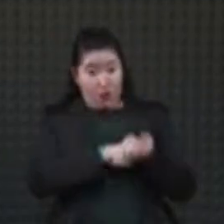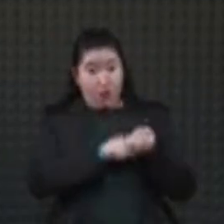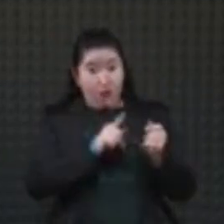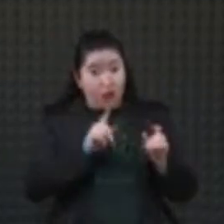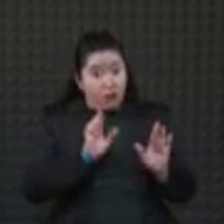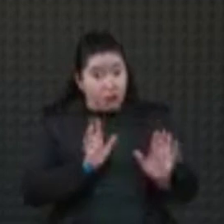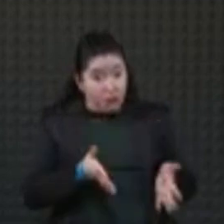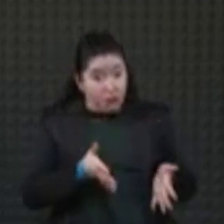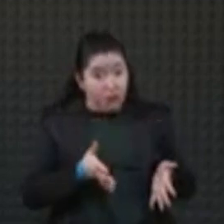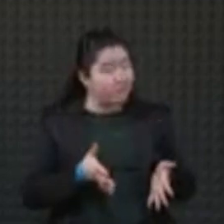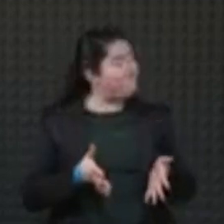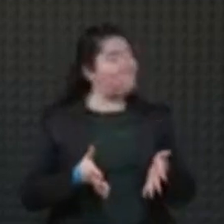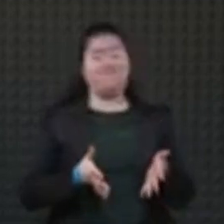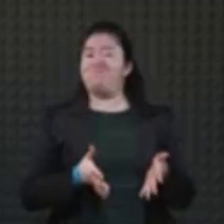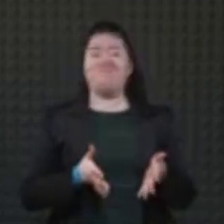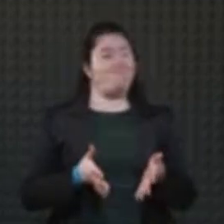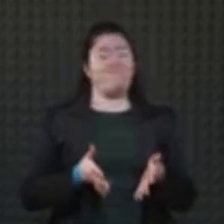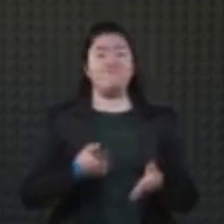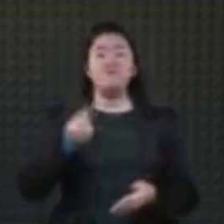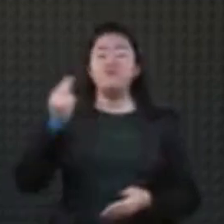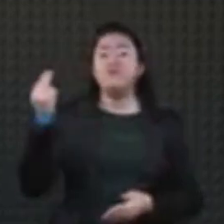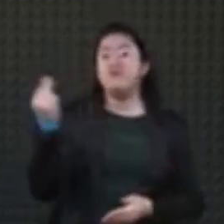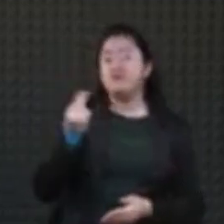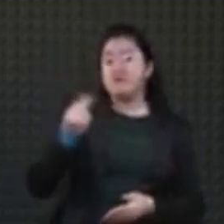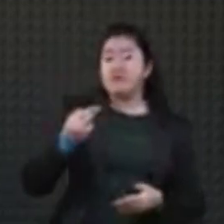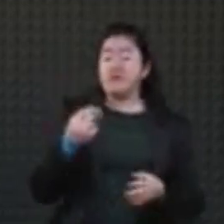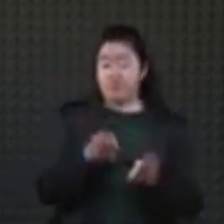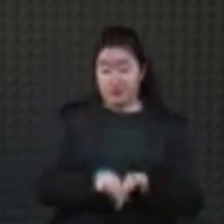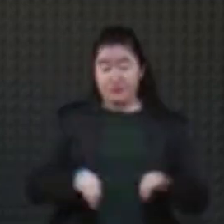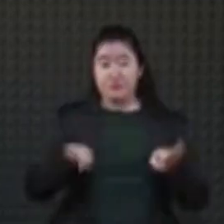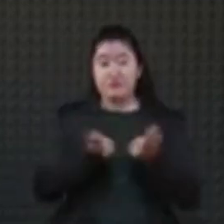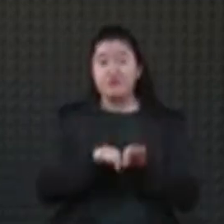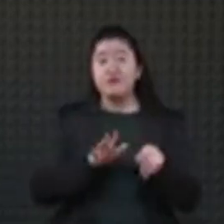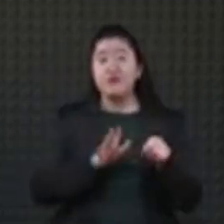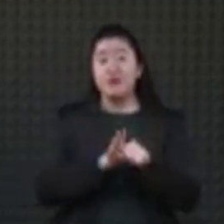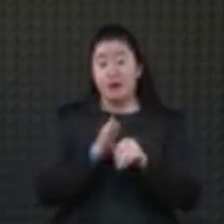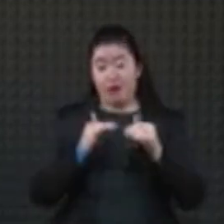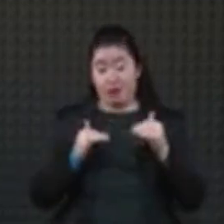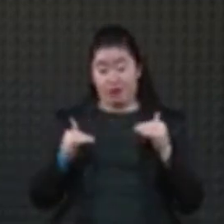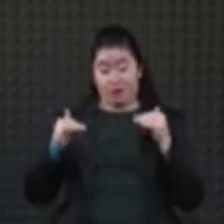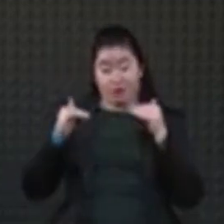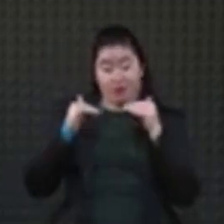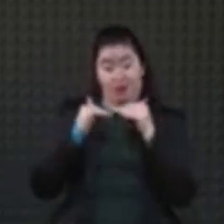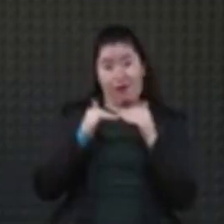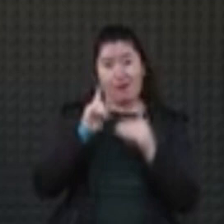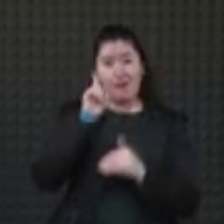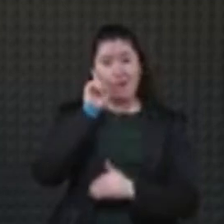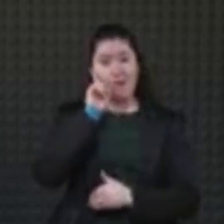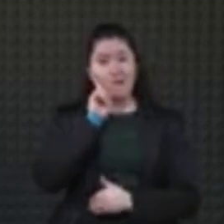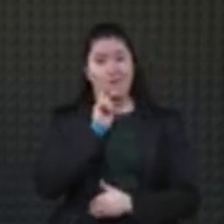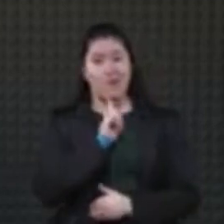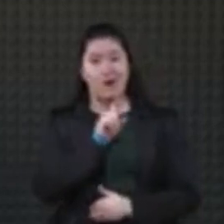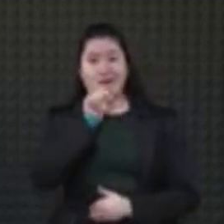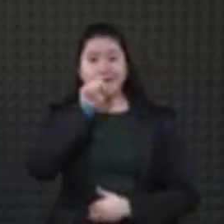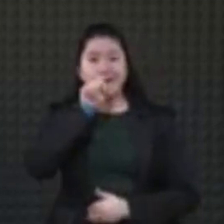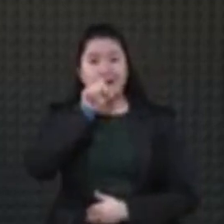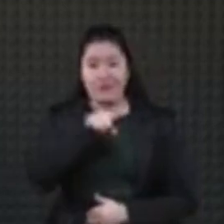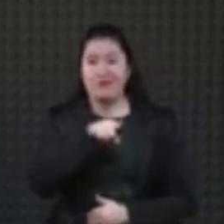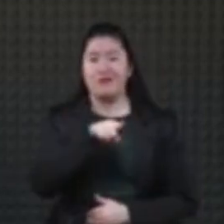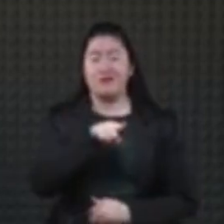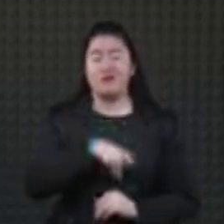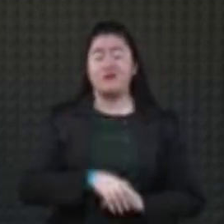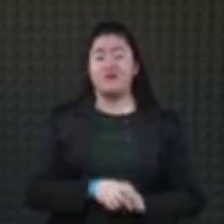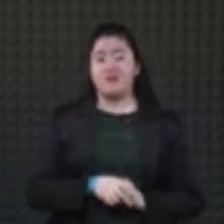ser necesariamente incluyente y por eso también y de las mujeres. El silencio